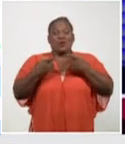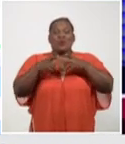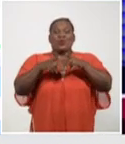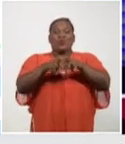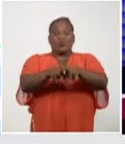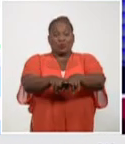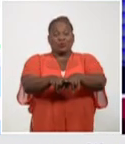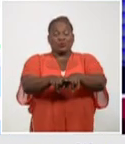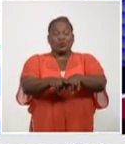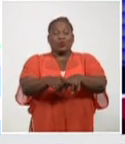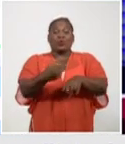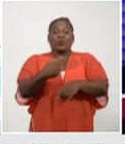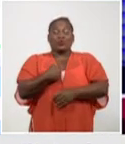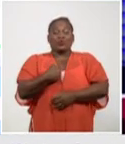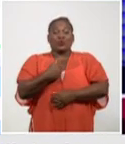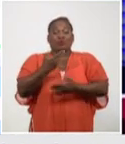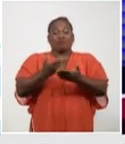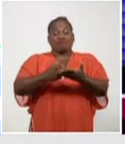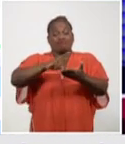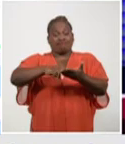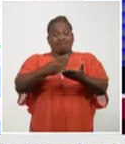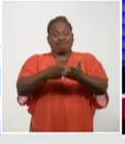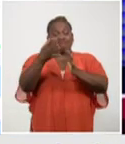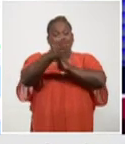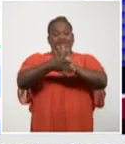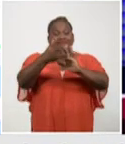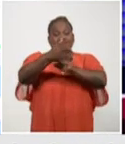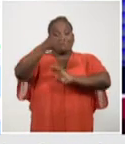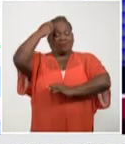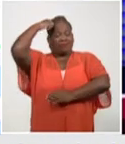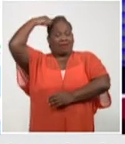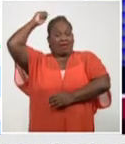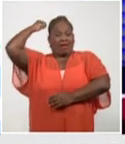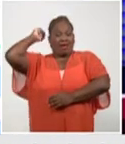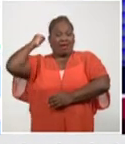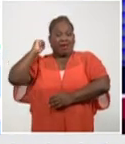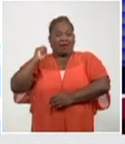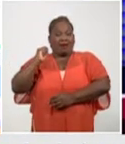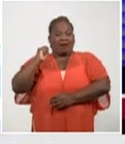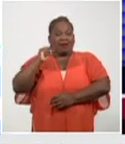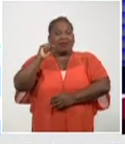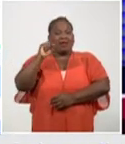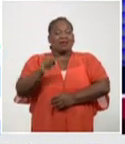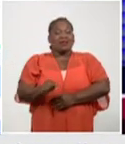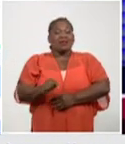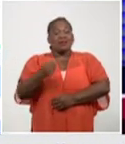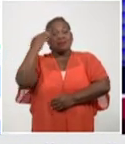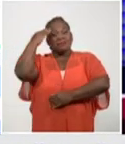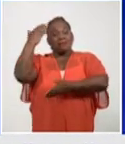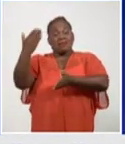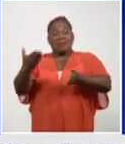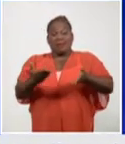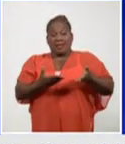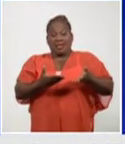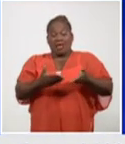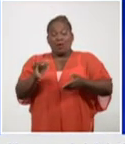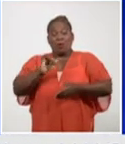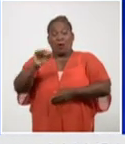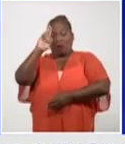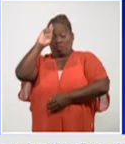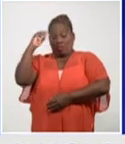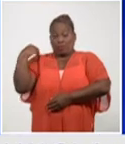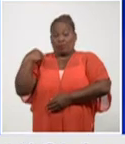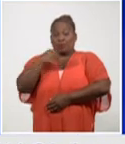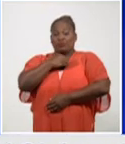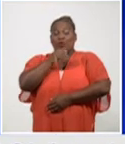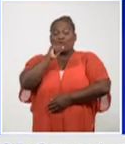de informaciones la intérprete de lengua de señas, Ania Reigada, y le doy la bienvenida, como cada mañana, al doctor Francisco Durán García,